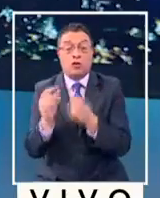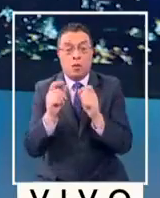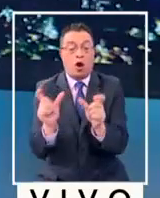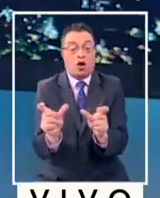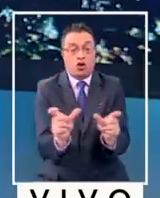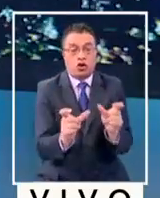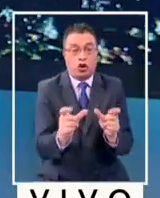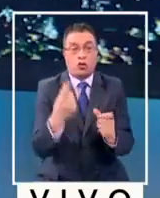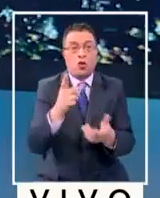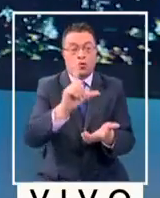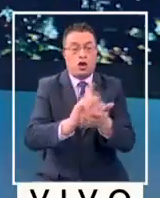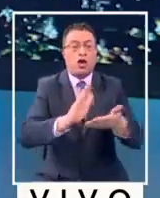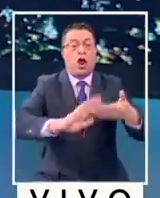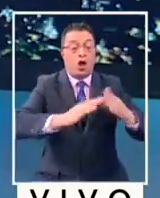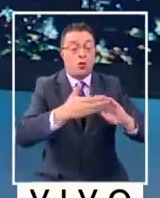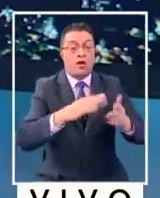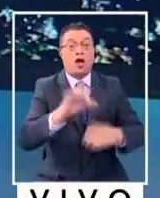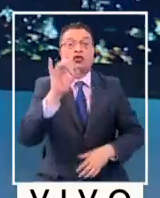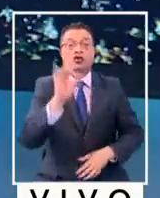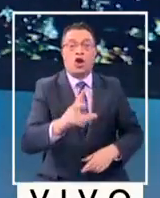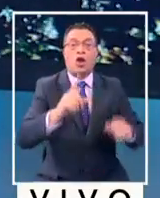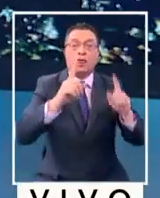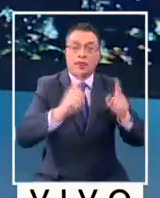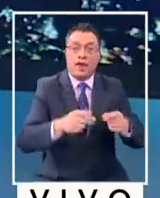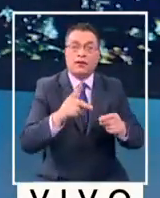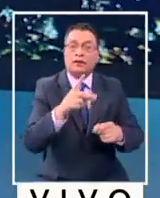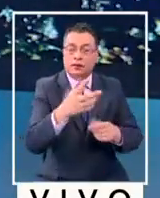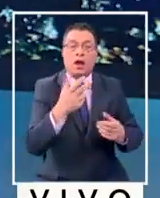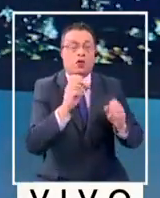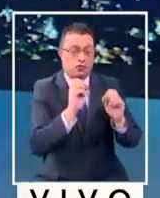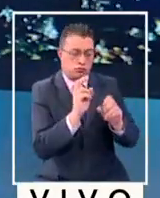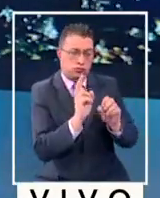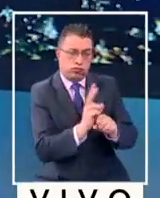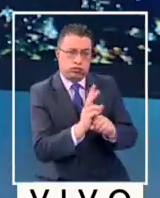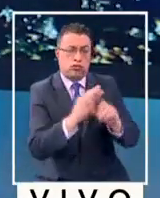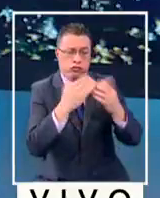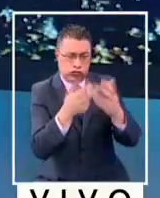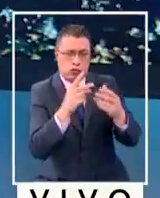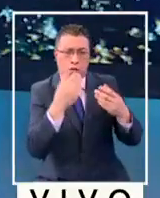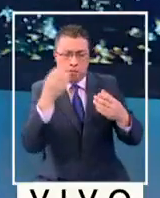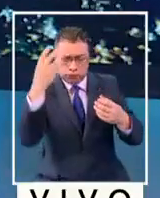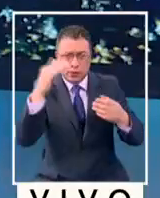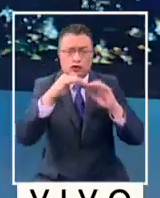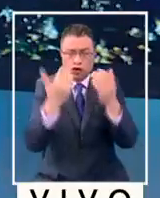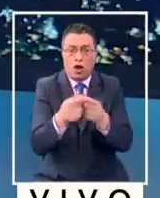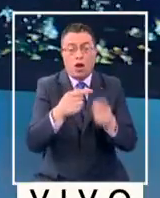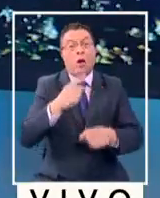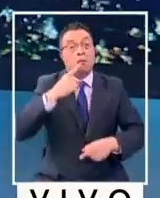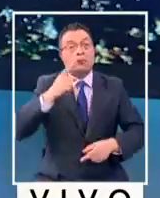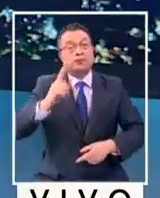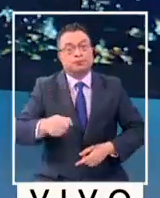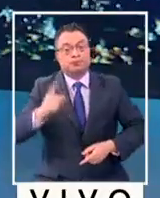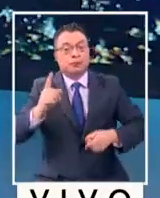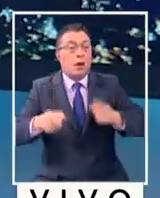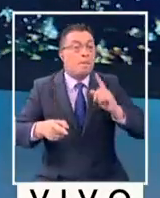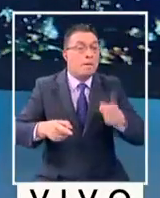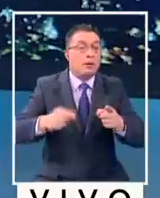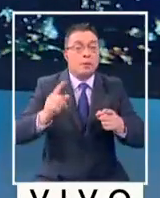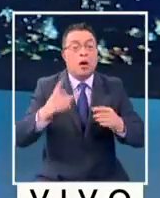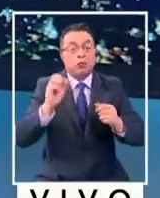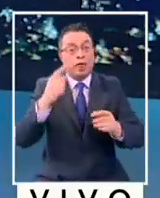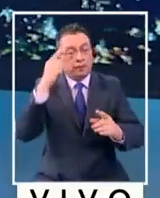un espacio y una comunidad que solo debiera ser académica, involucrándose en la toma de decisiones que pueden llevar indirectamente